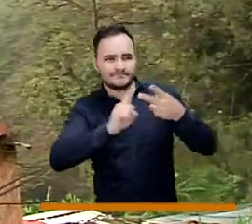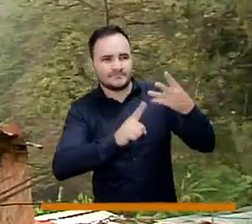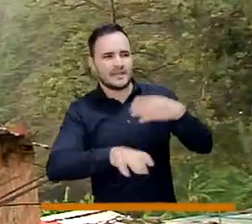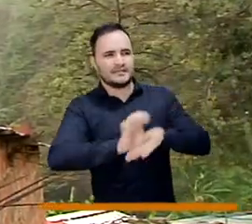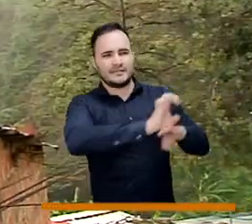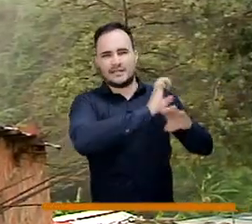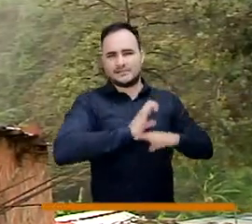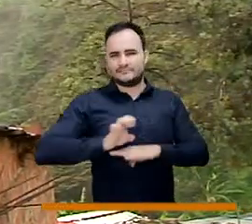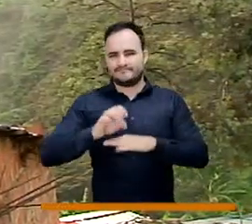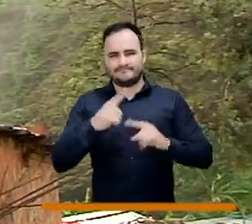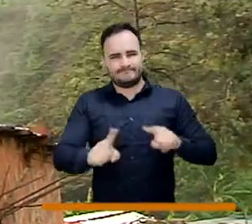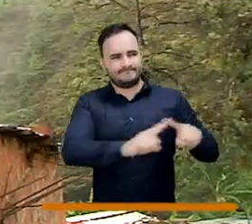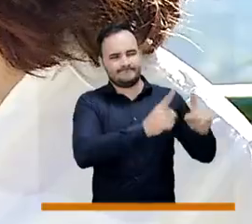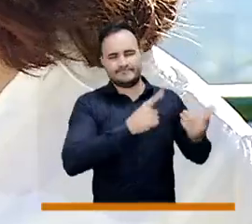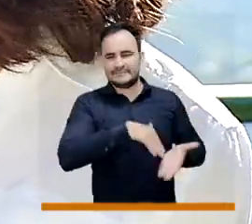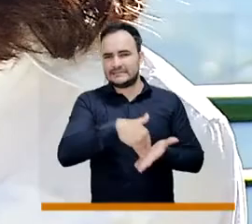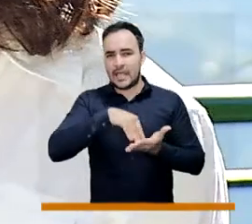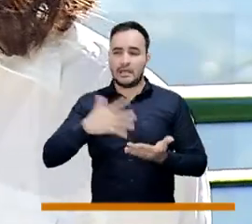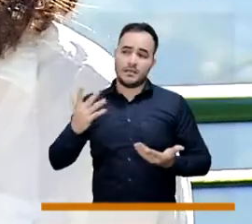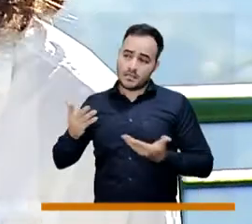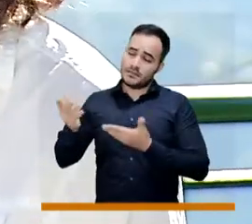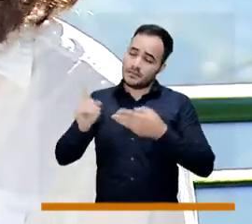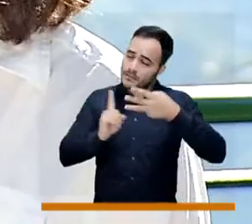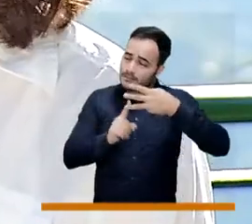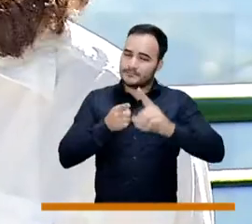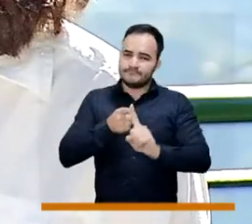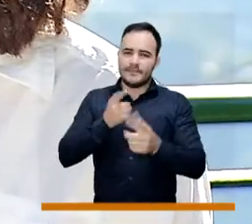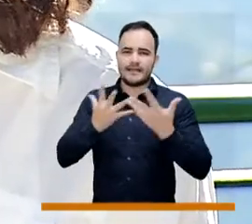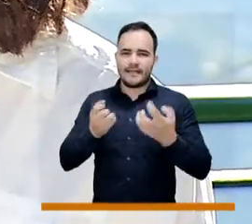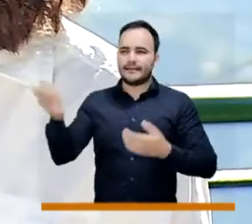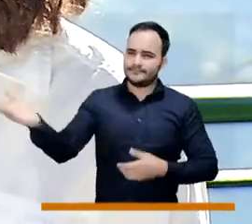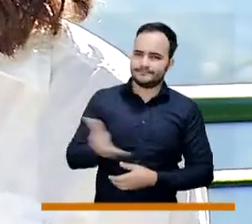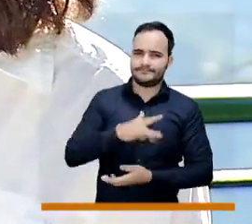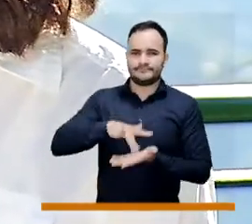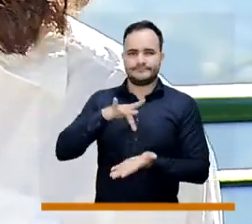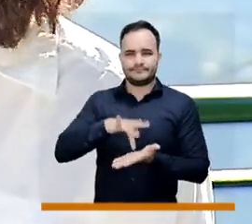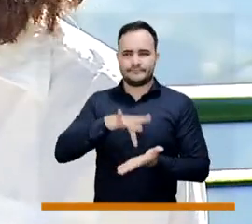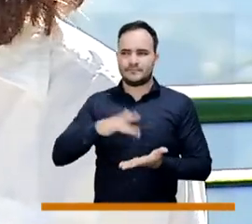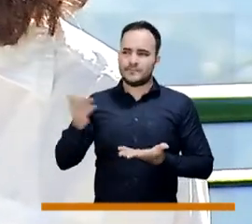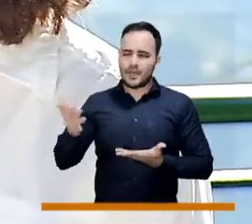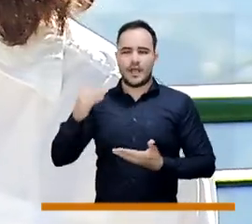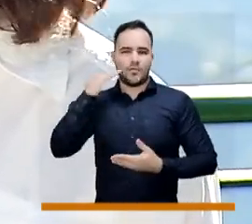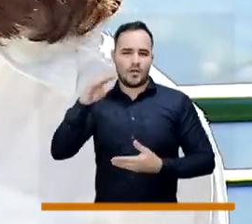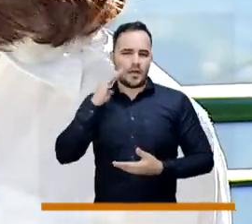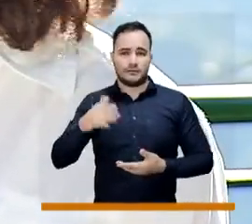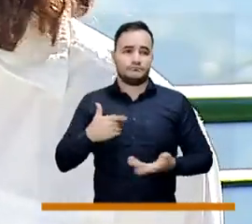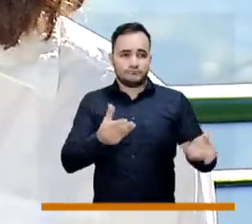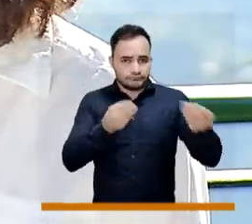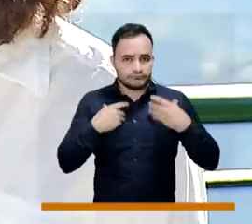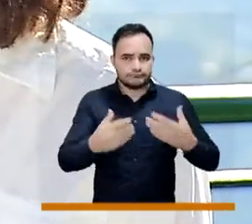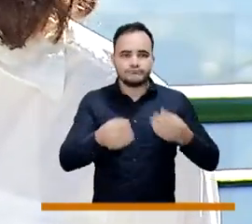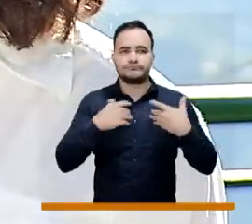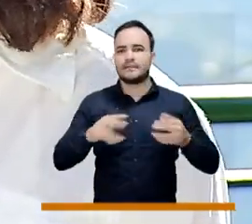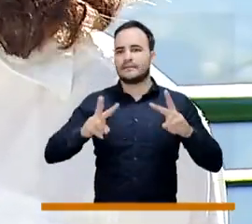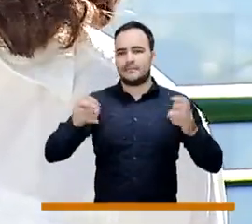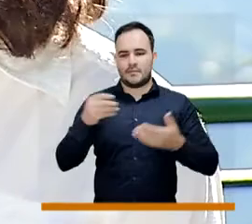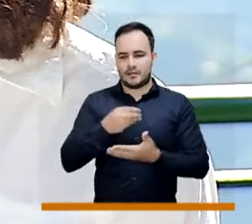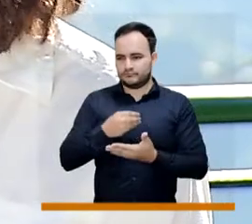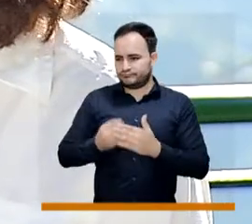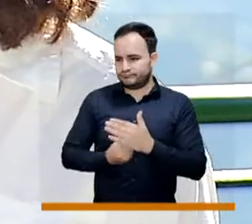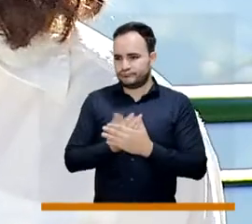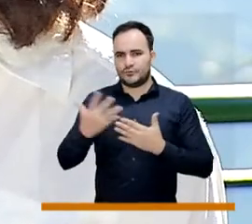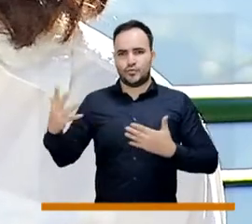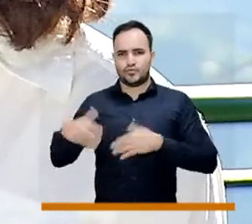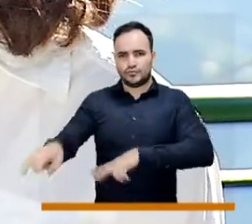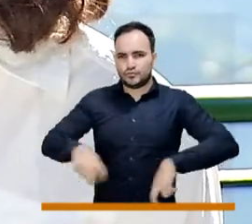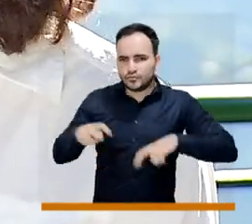Y también le apostamos a que las mujeres participen equitativamente en los recursos del desarrollo, recursos para la producción,